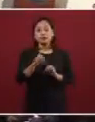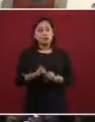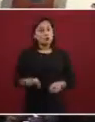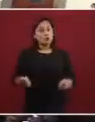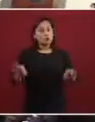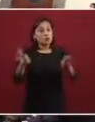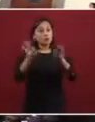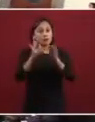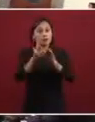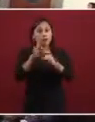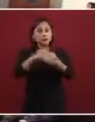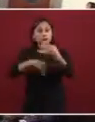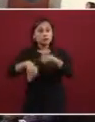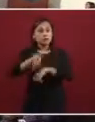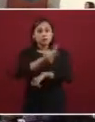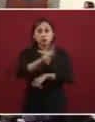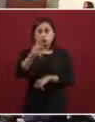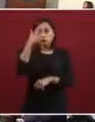que